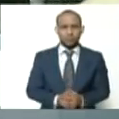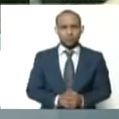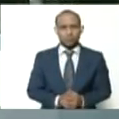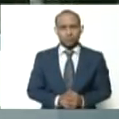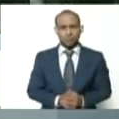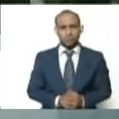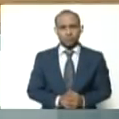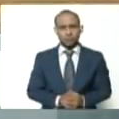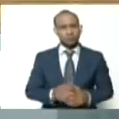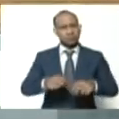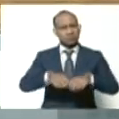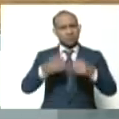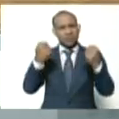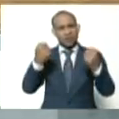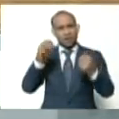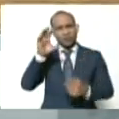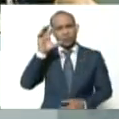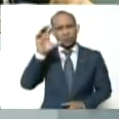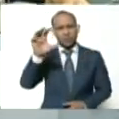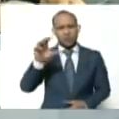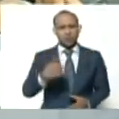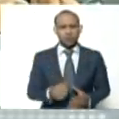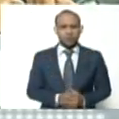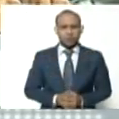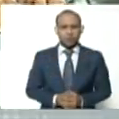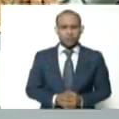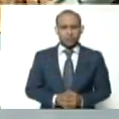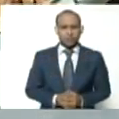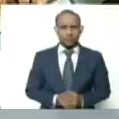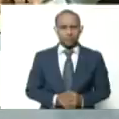5 años de daño al país.